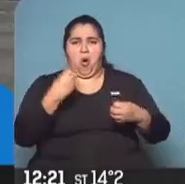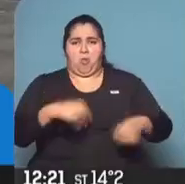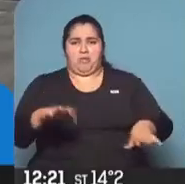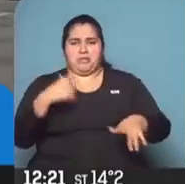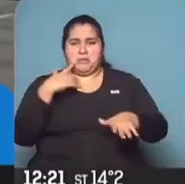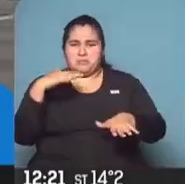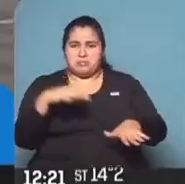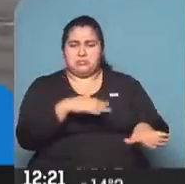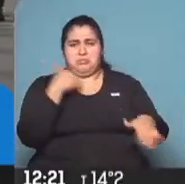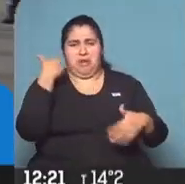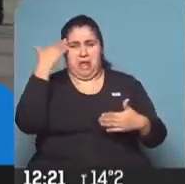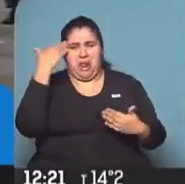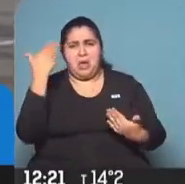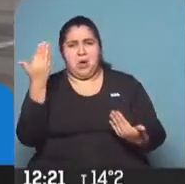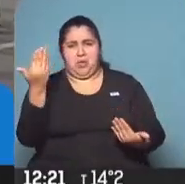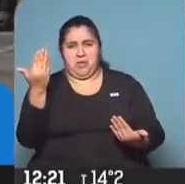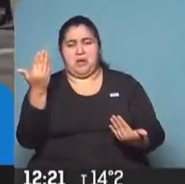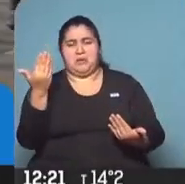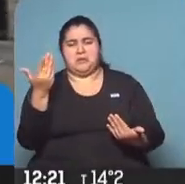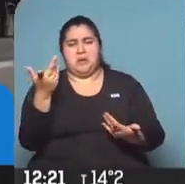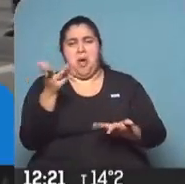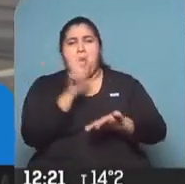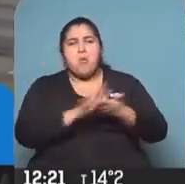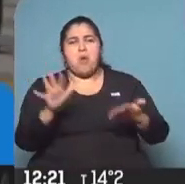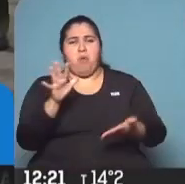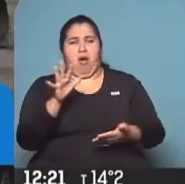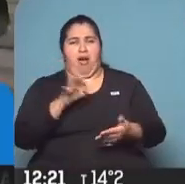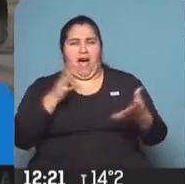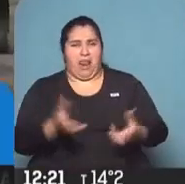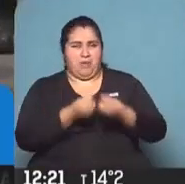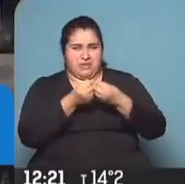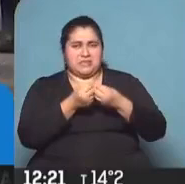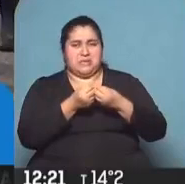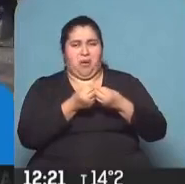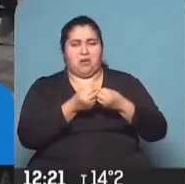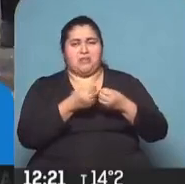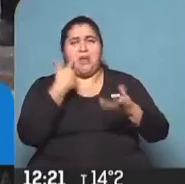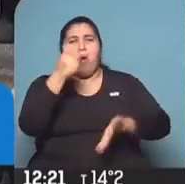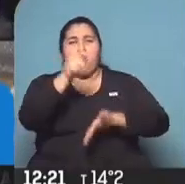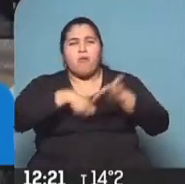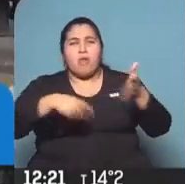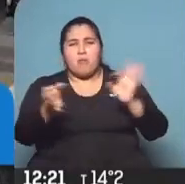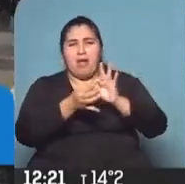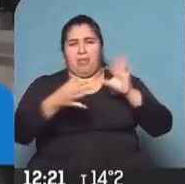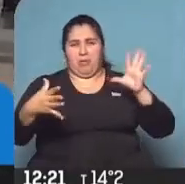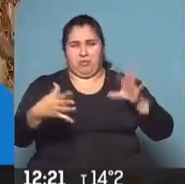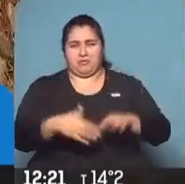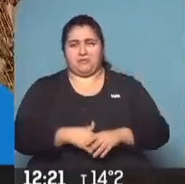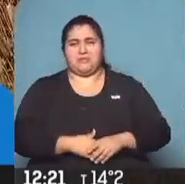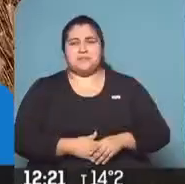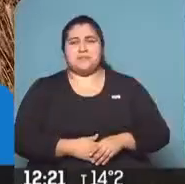de conmemoración a un nuevo aniversario en la declaración de nuestra independencia